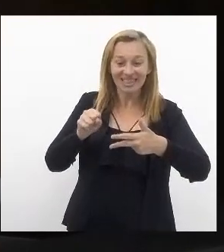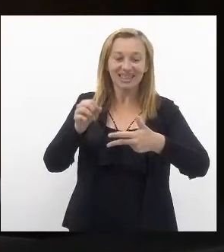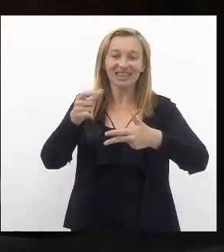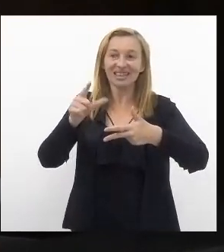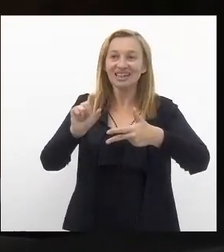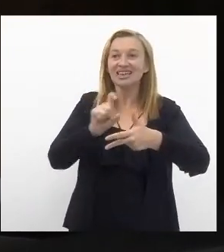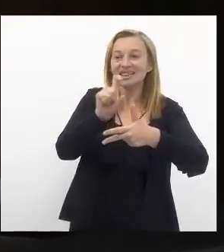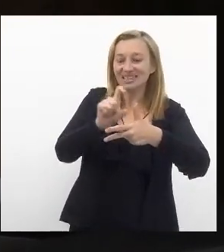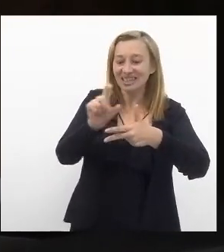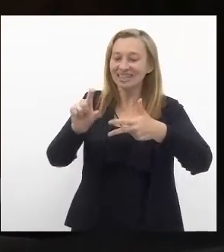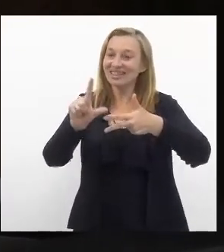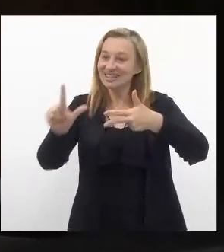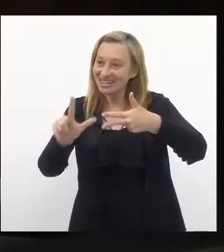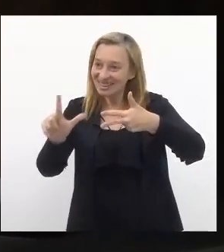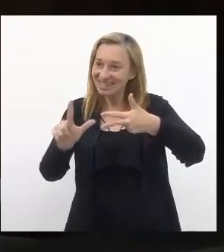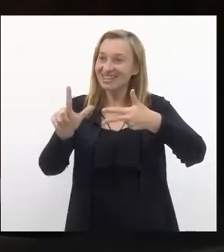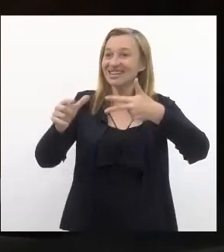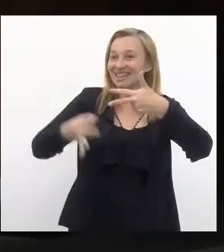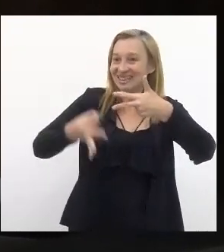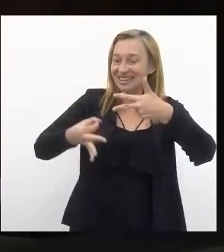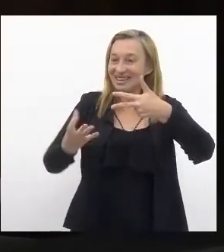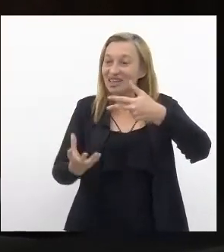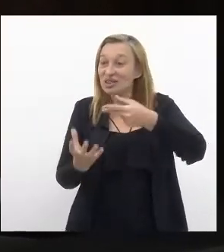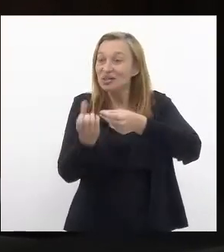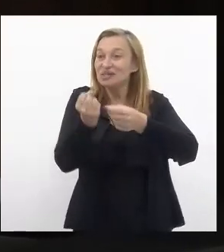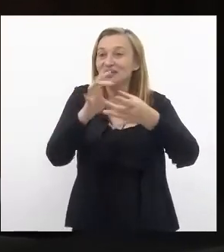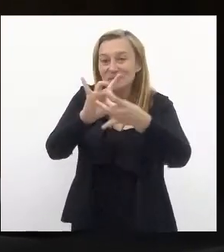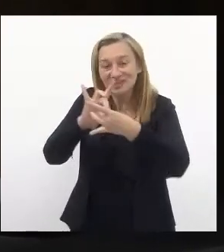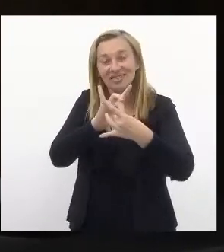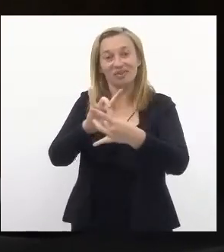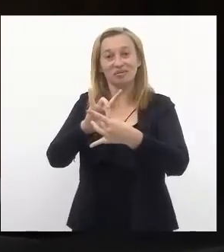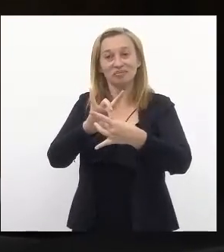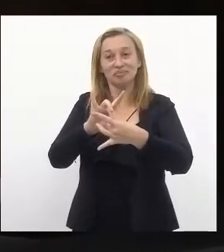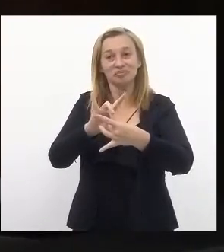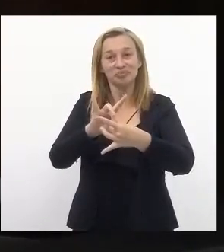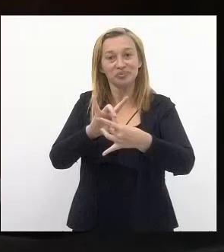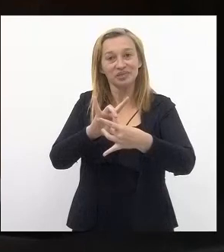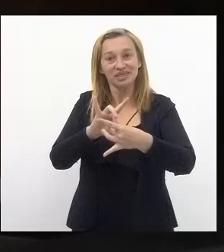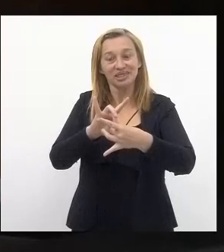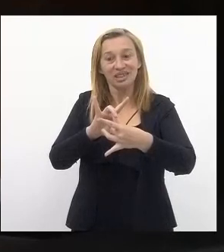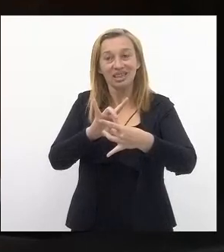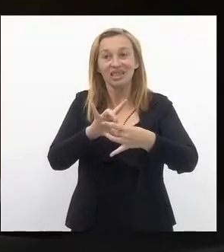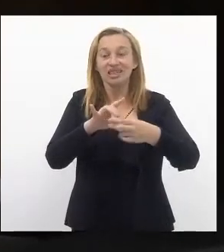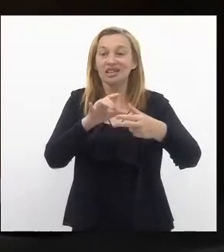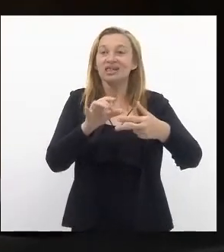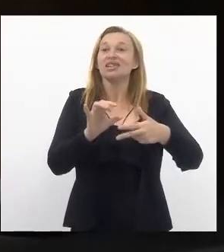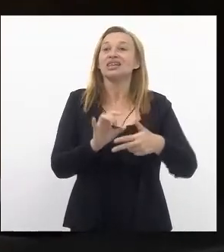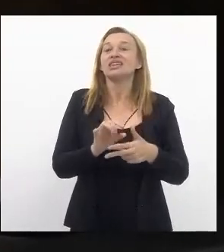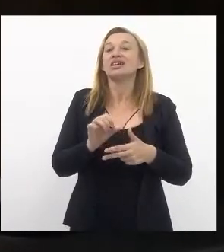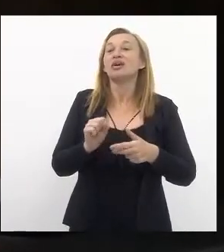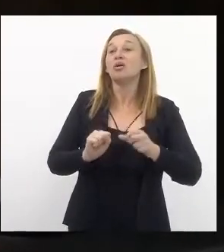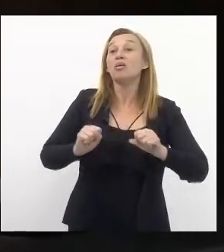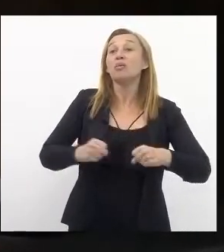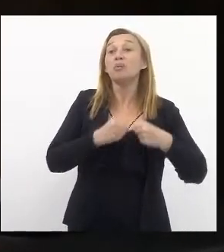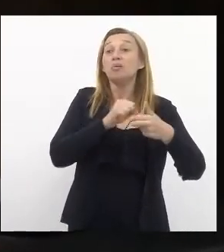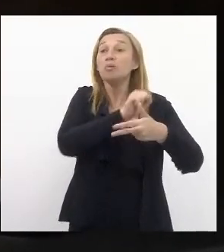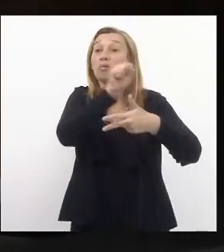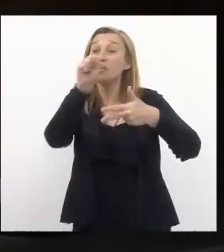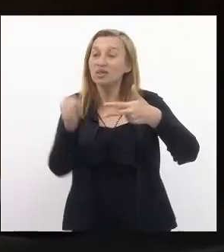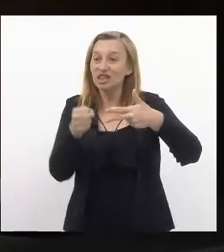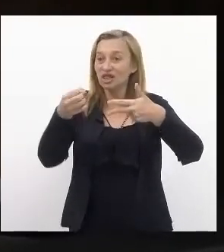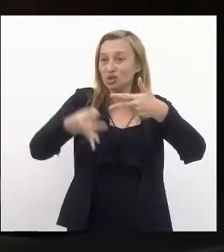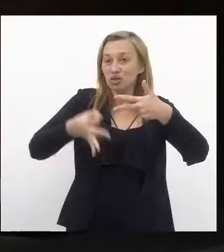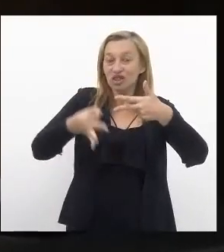intervención del poder político en las medidas y las órdenes del poder judicial, porque no hay